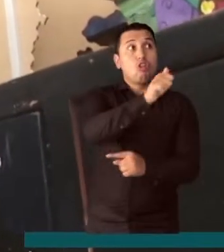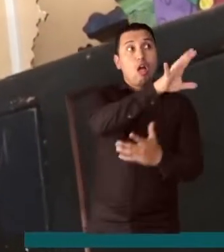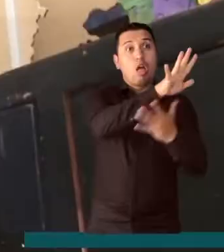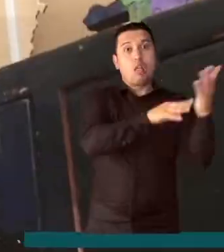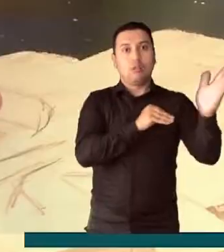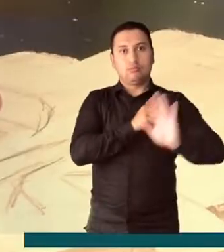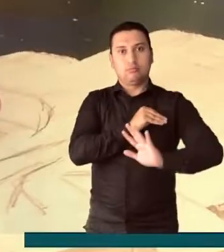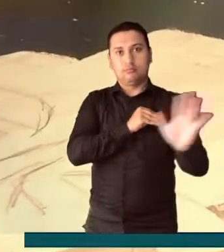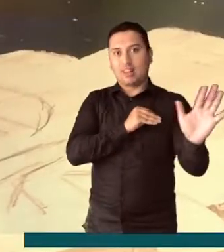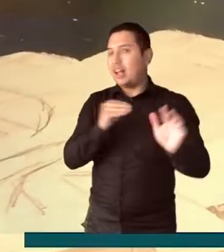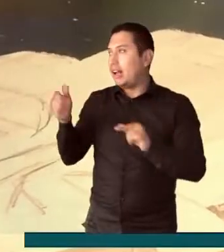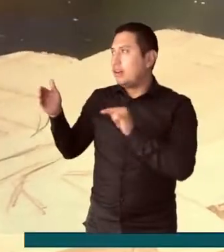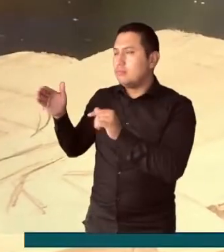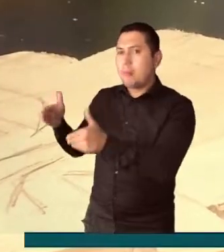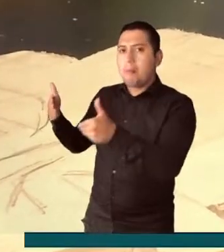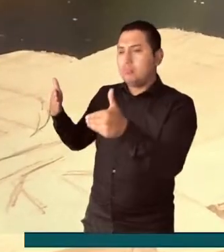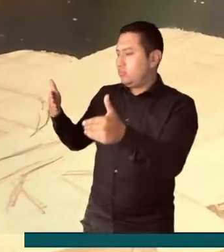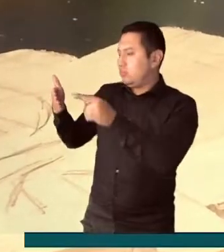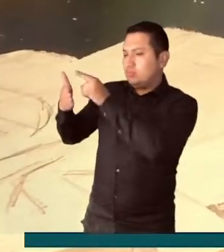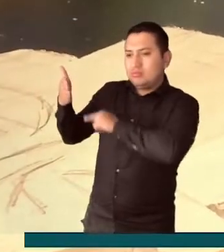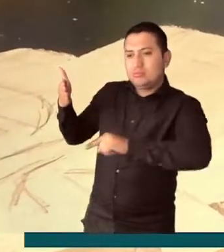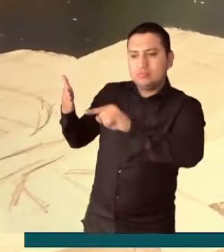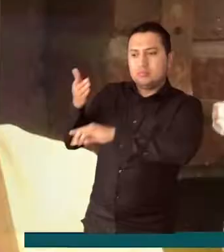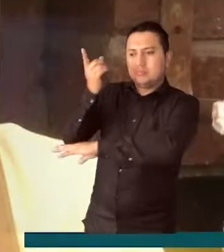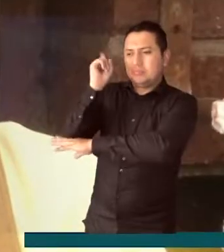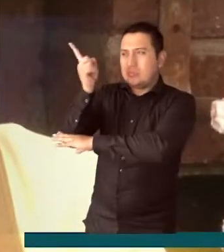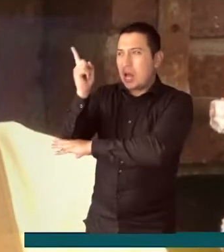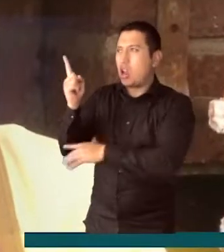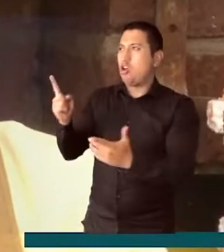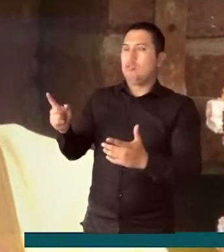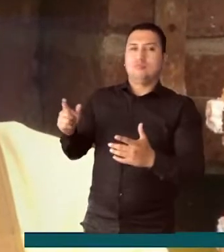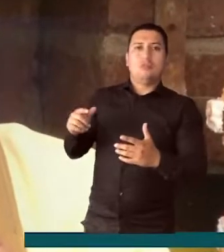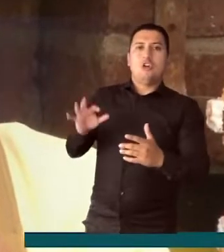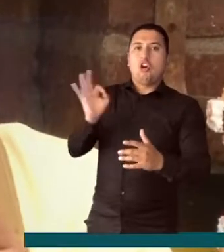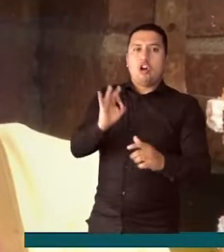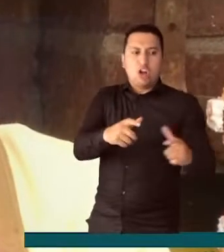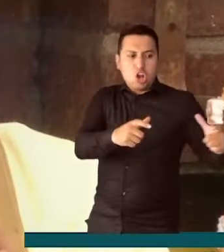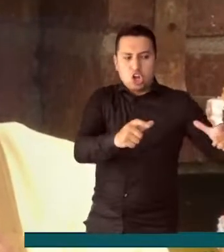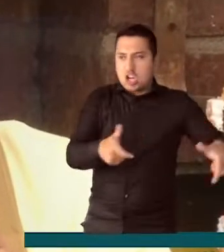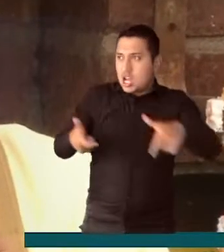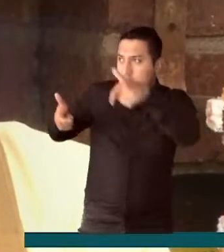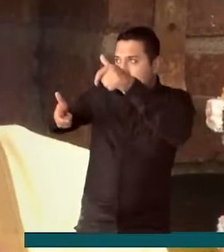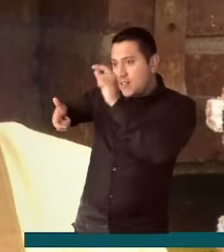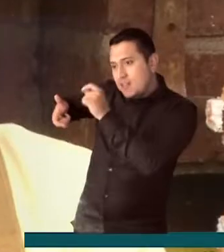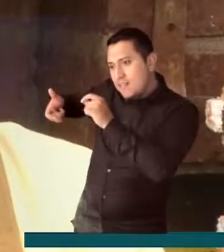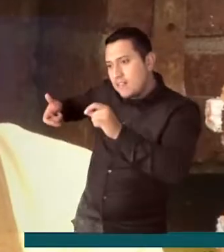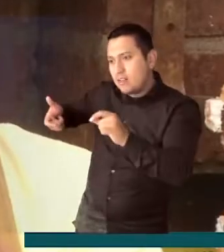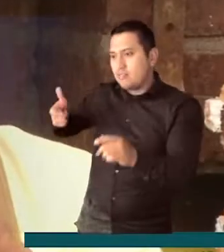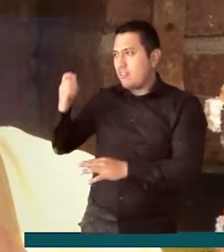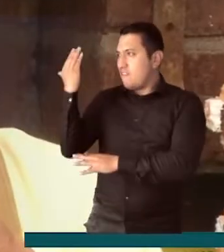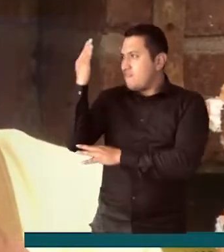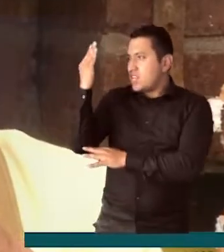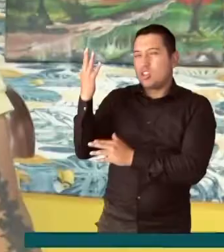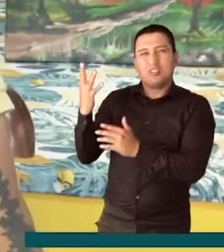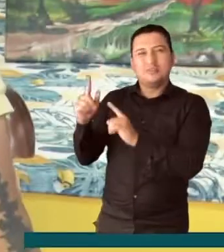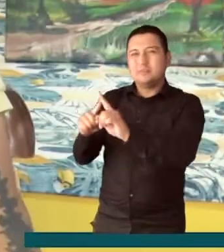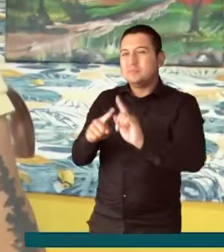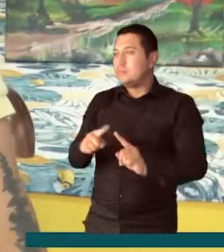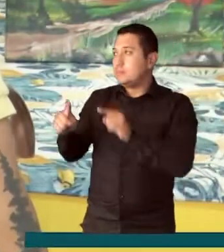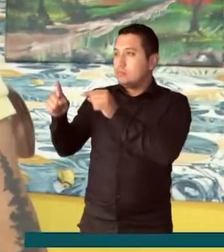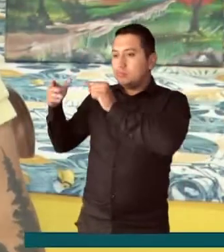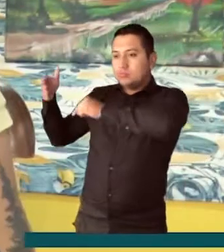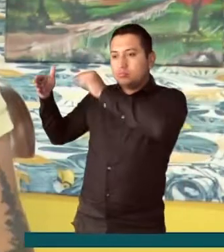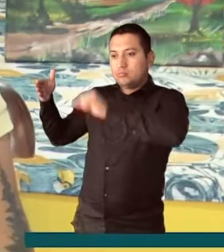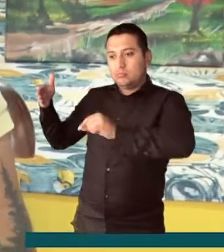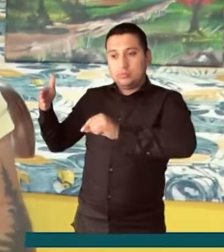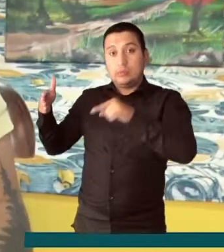cualquier superficie. Madera, ollas, vidrios y cualquier elemento reciclado se transforman en productos de decoración. Lo que yo quiero